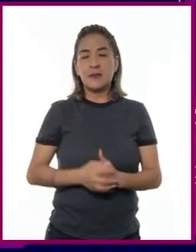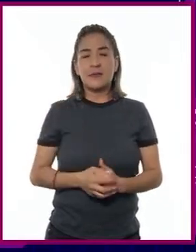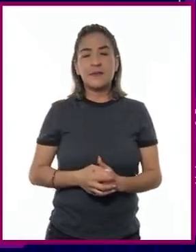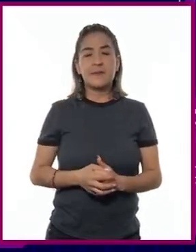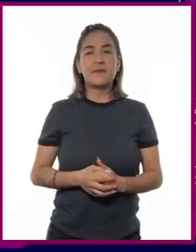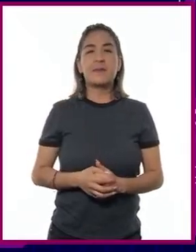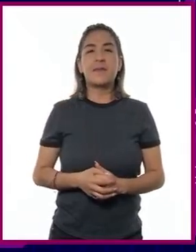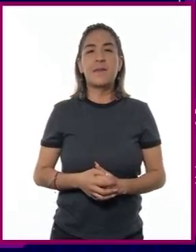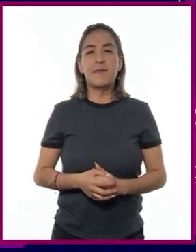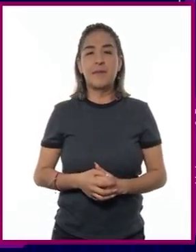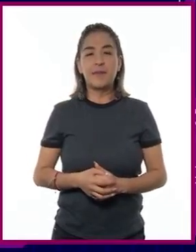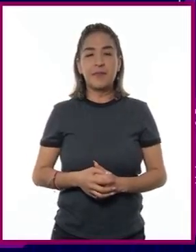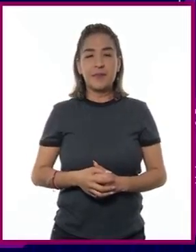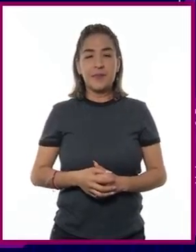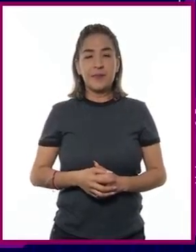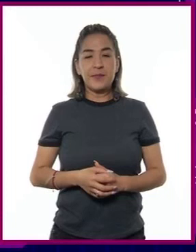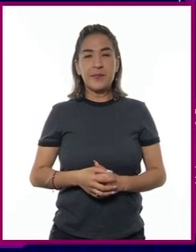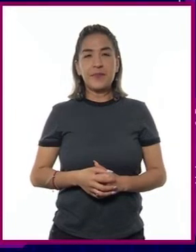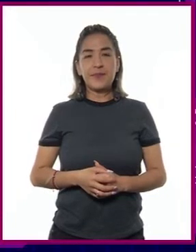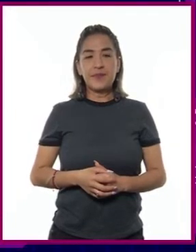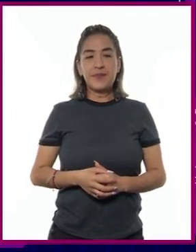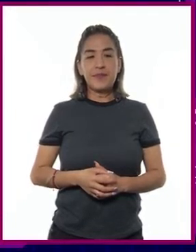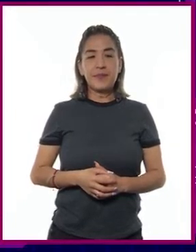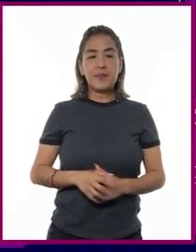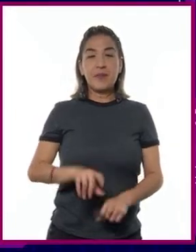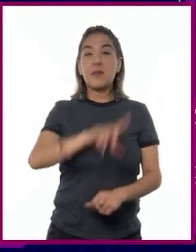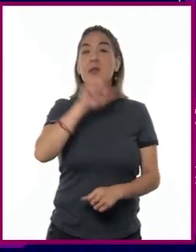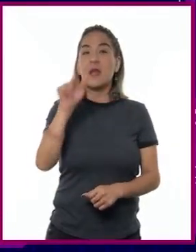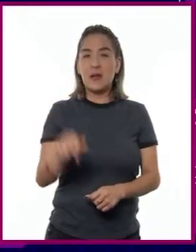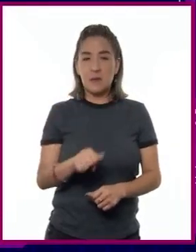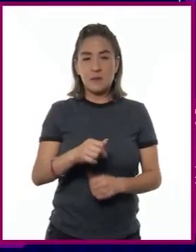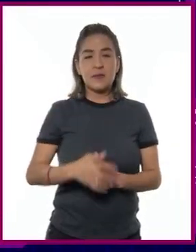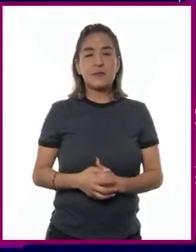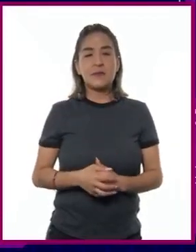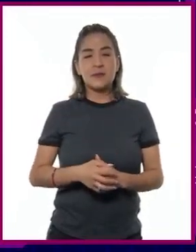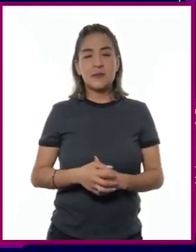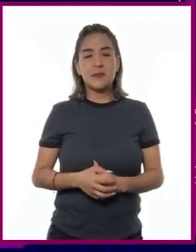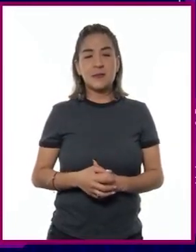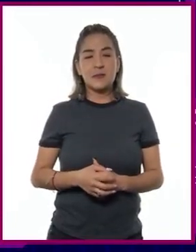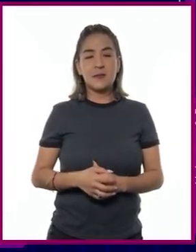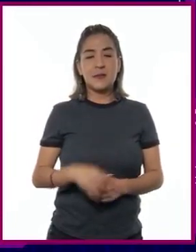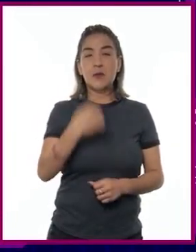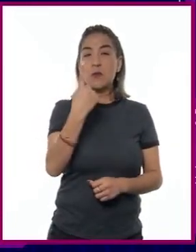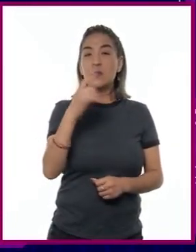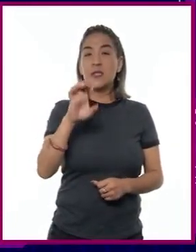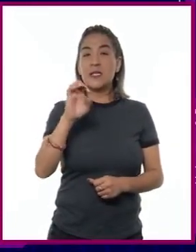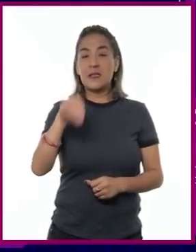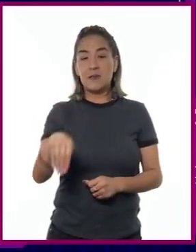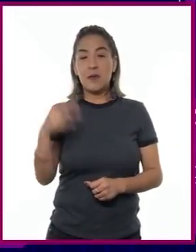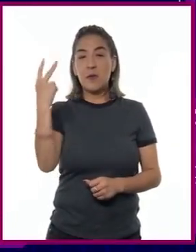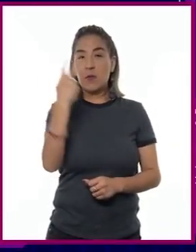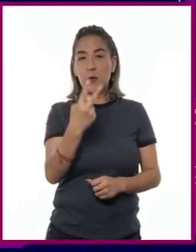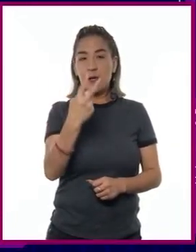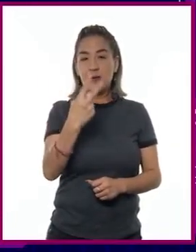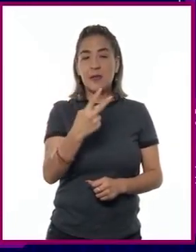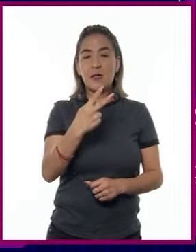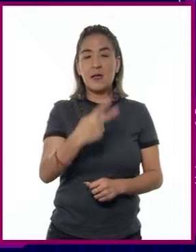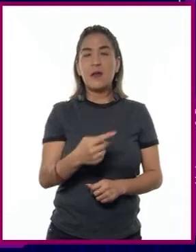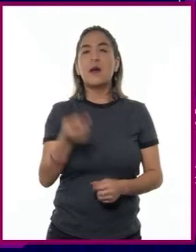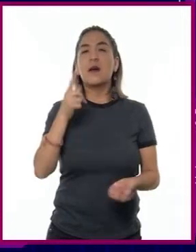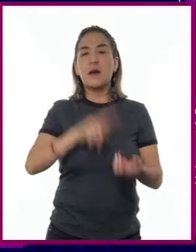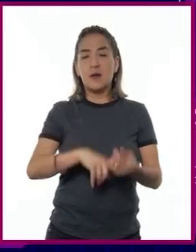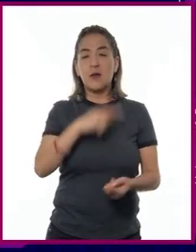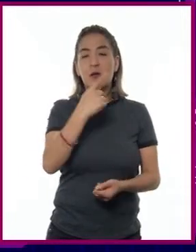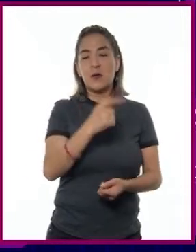93.75 centímetros. Al elevar 1 centímetro al cuadrado se obtiene 1